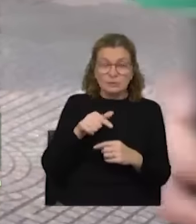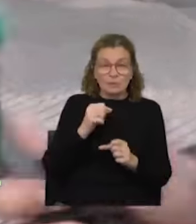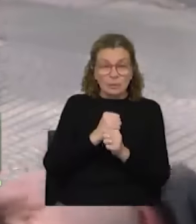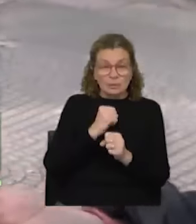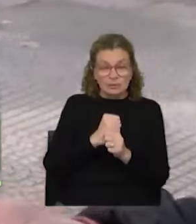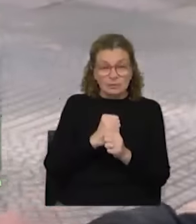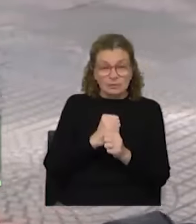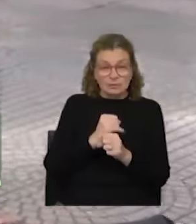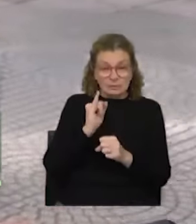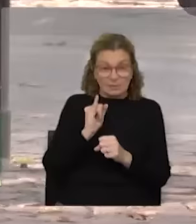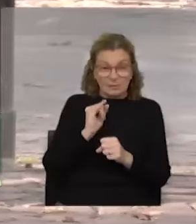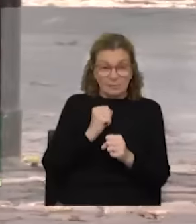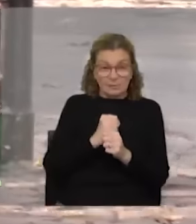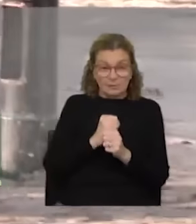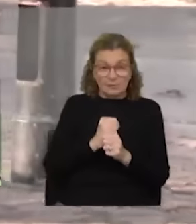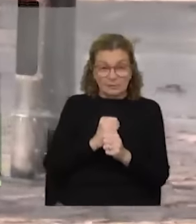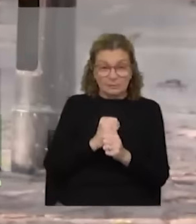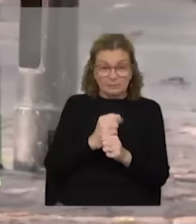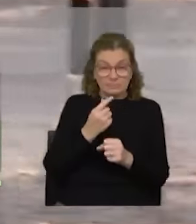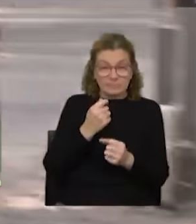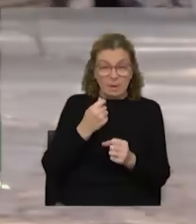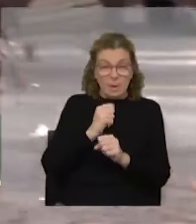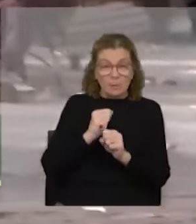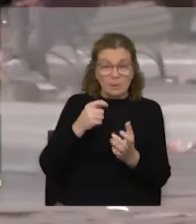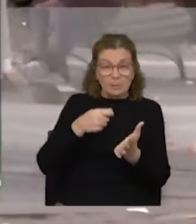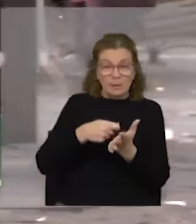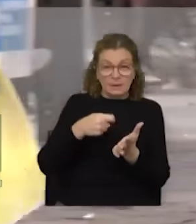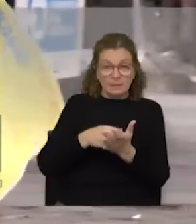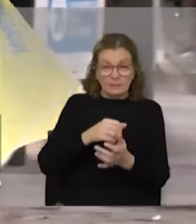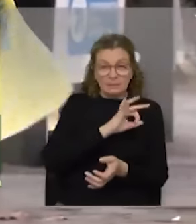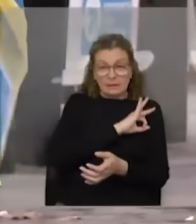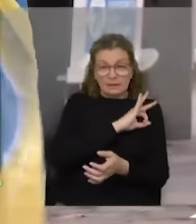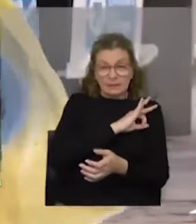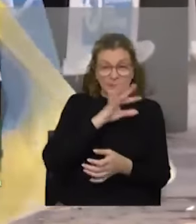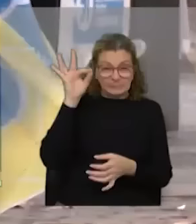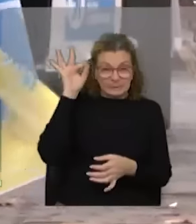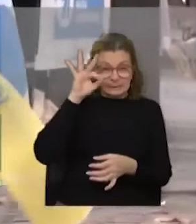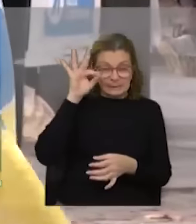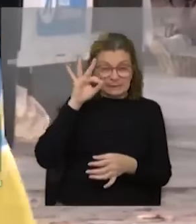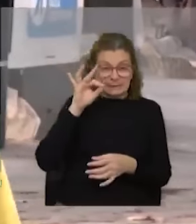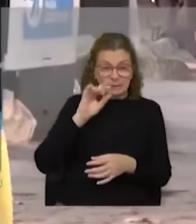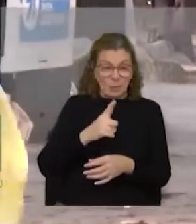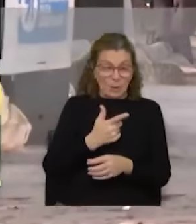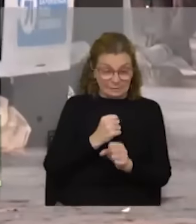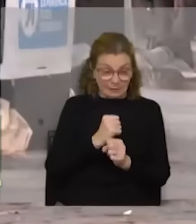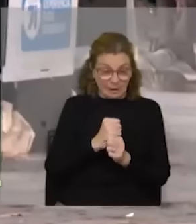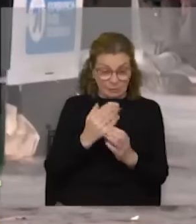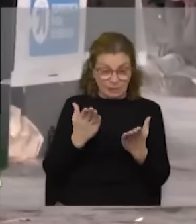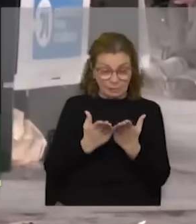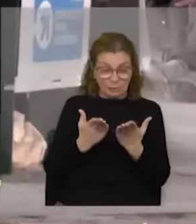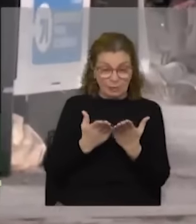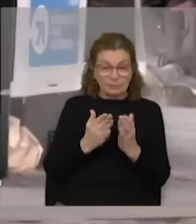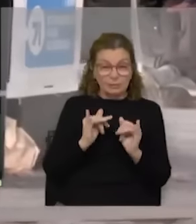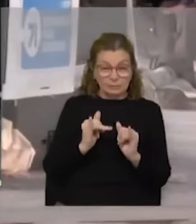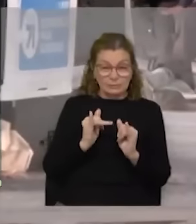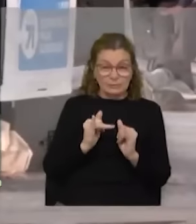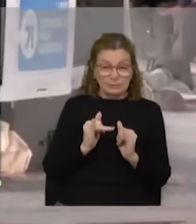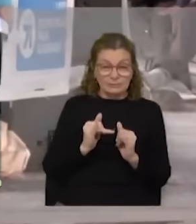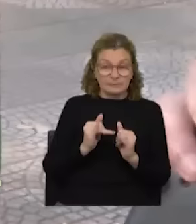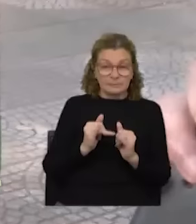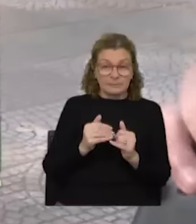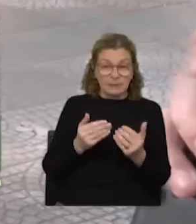trabajo sí como trabajo para poder pagarme un examen para inglés estás sin trabajo o sea estás estudiando Sí sí sí